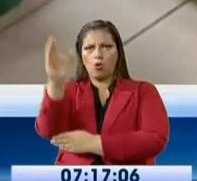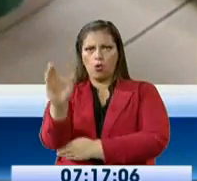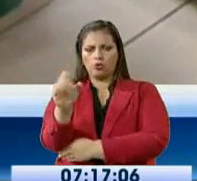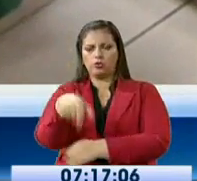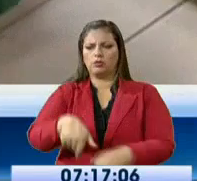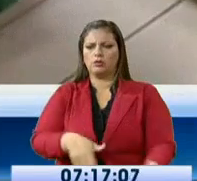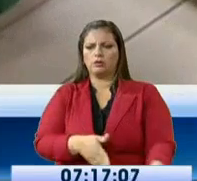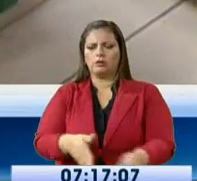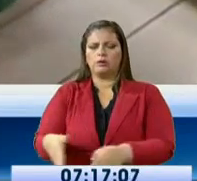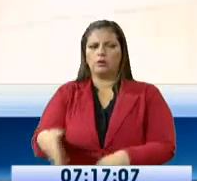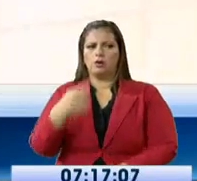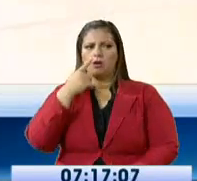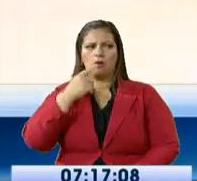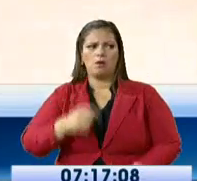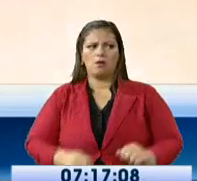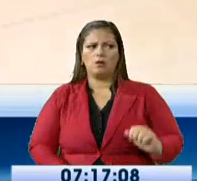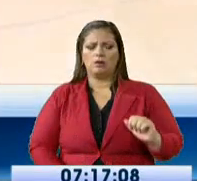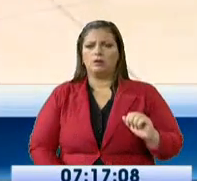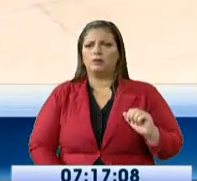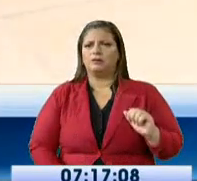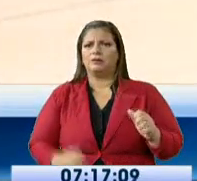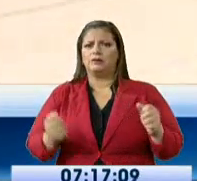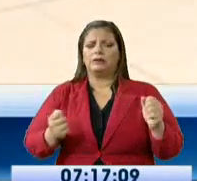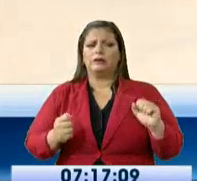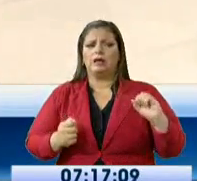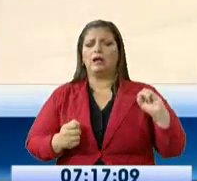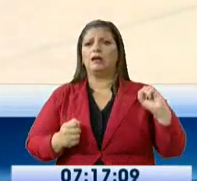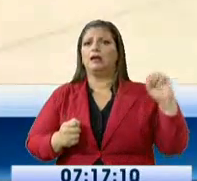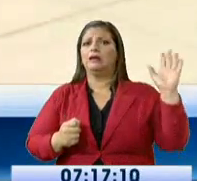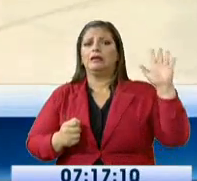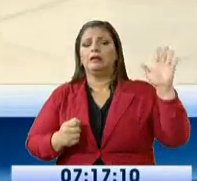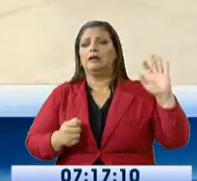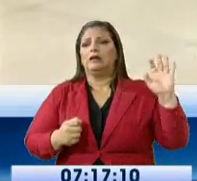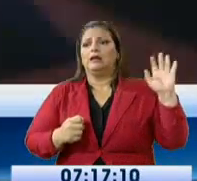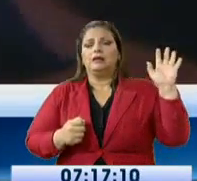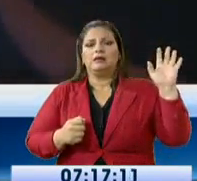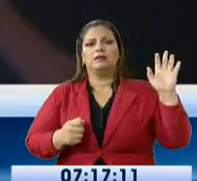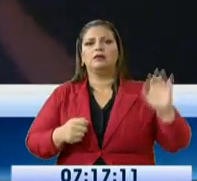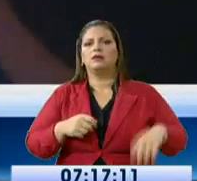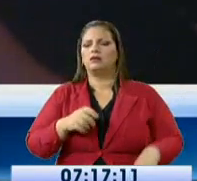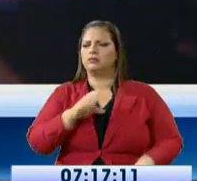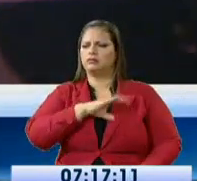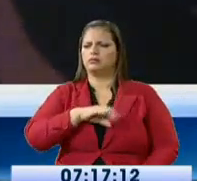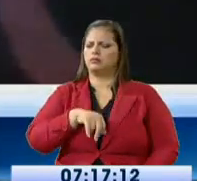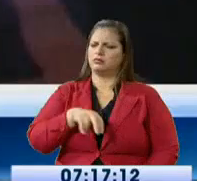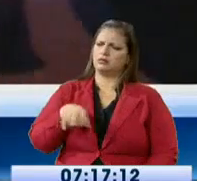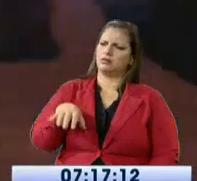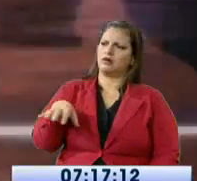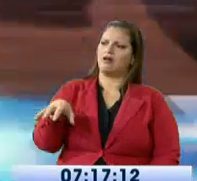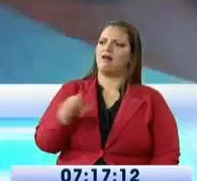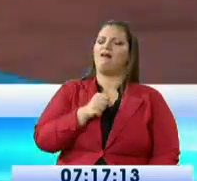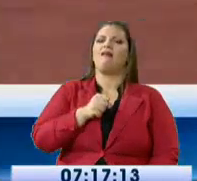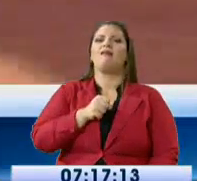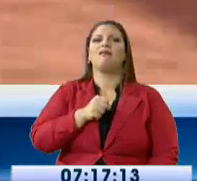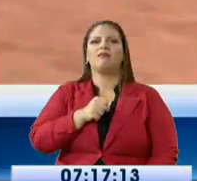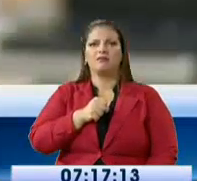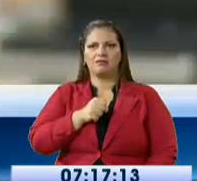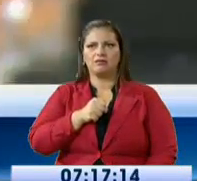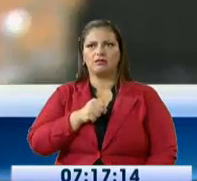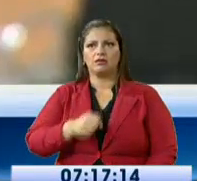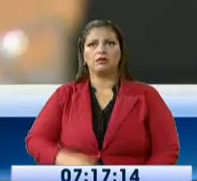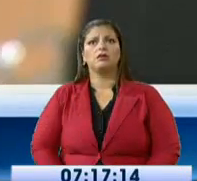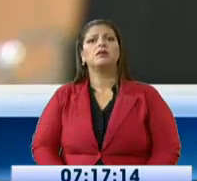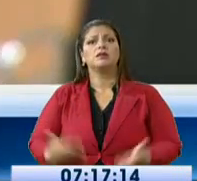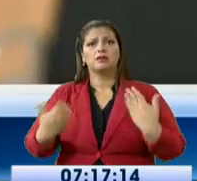bomberos que me curó las heridas. Ambos denunciaron el robo en la fiscalía. Ahora temen que el vehículo sea utilizado